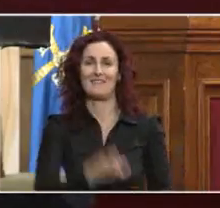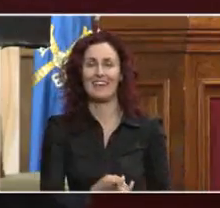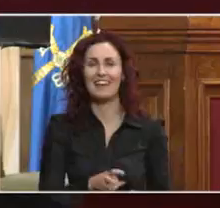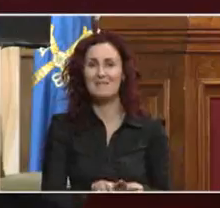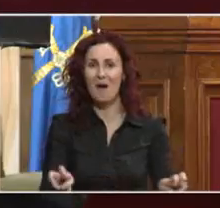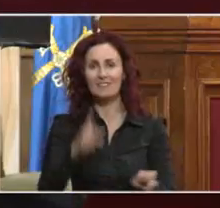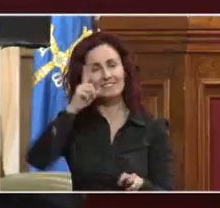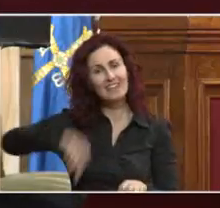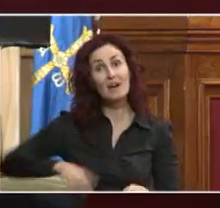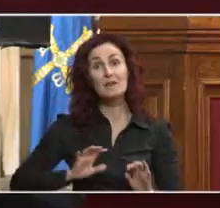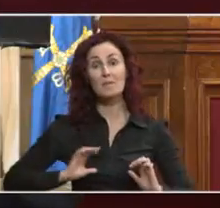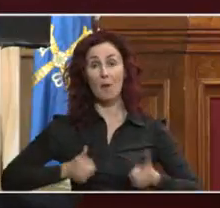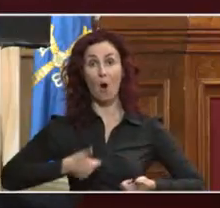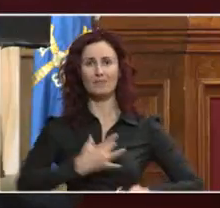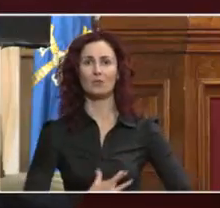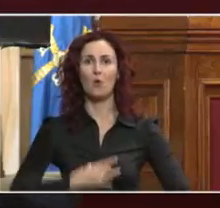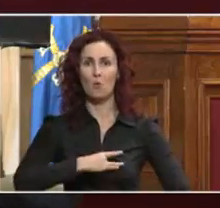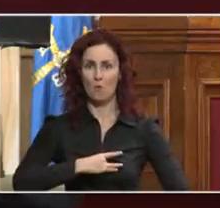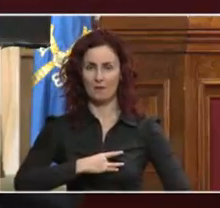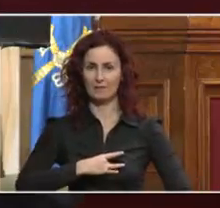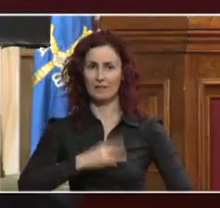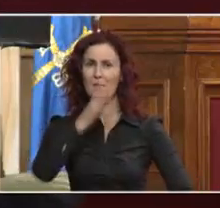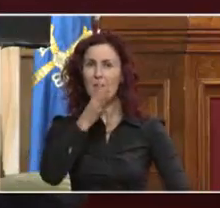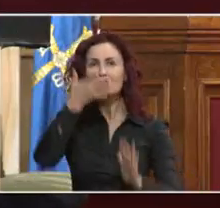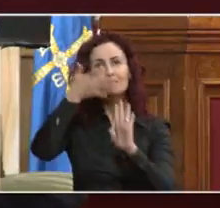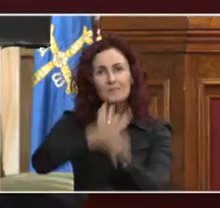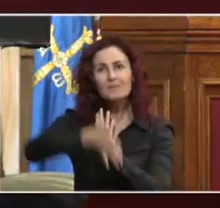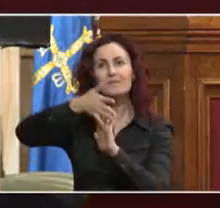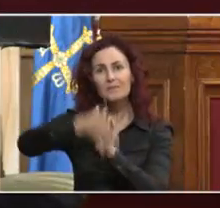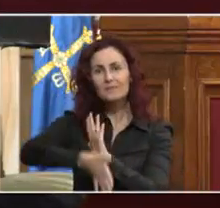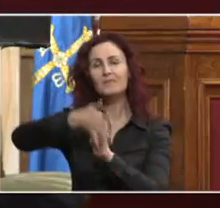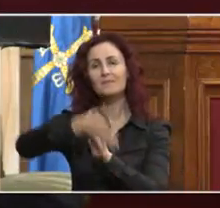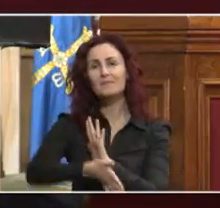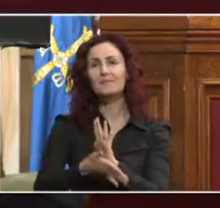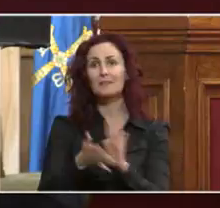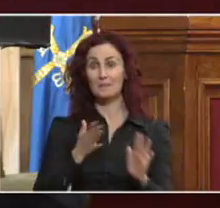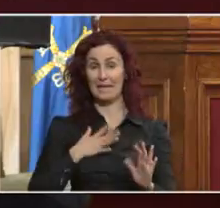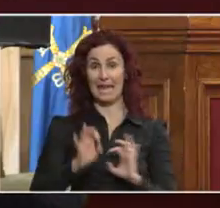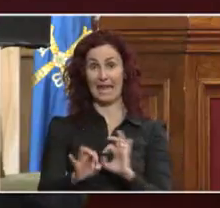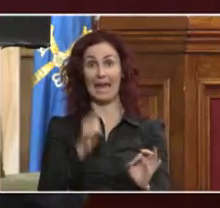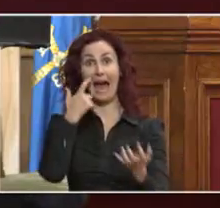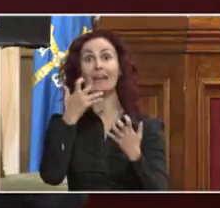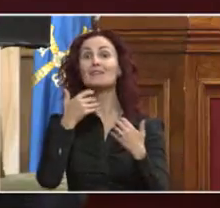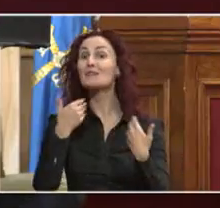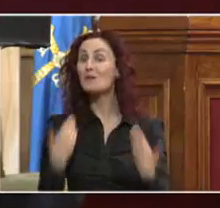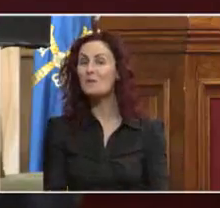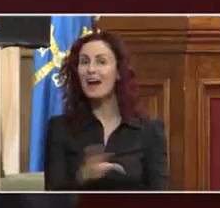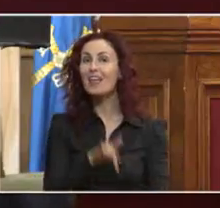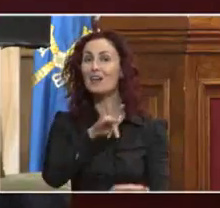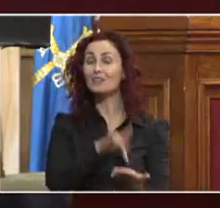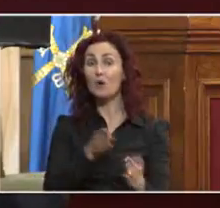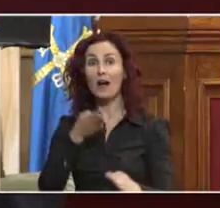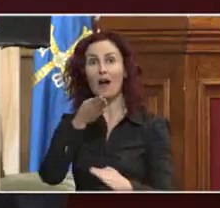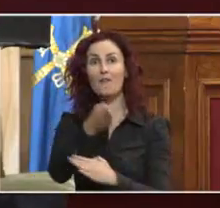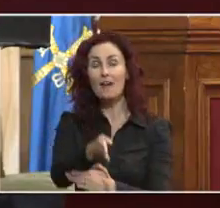principio, siempre nos costó en los principios explicar qué era nuestro espectáculo cuando se trataba de ir a una